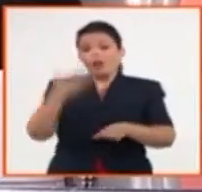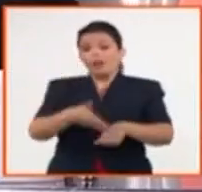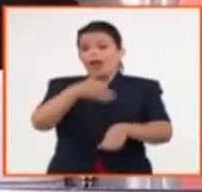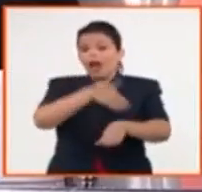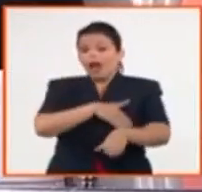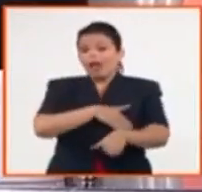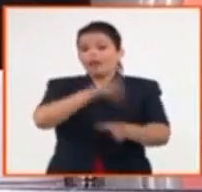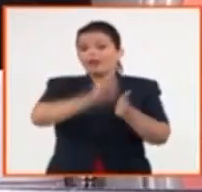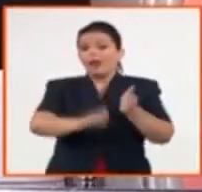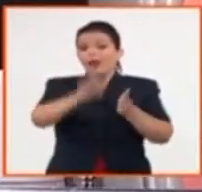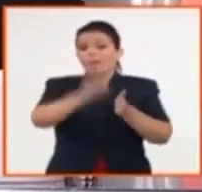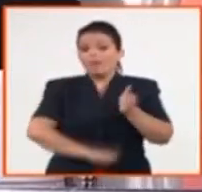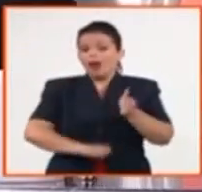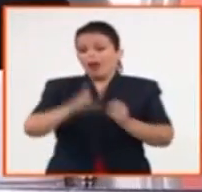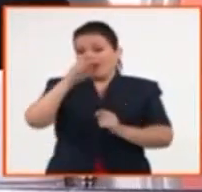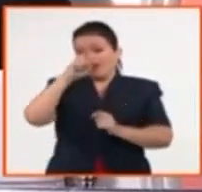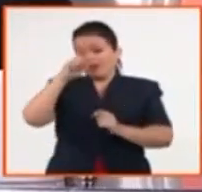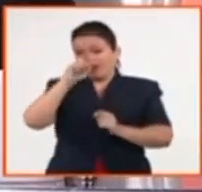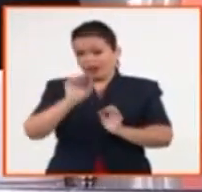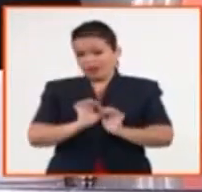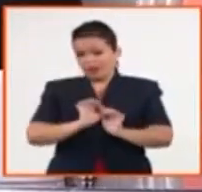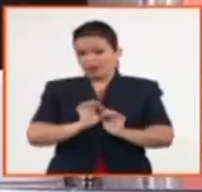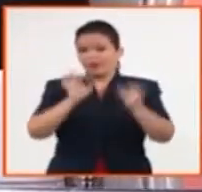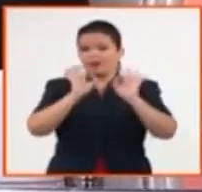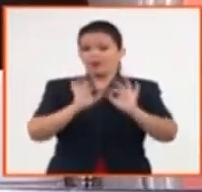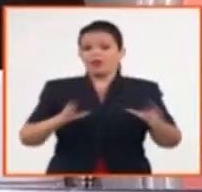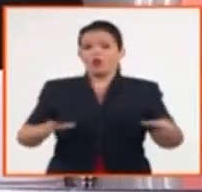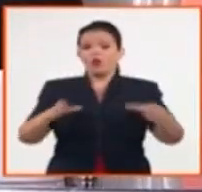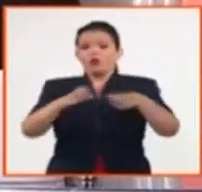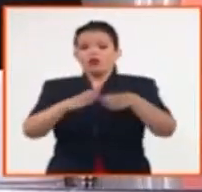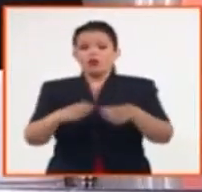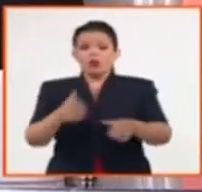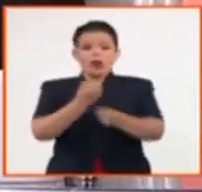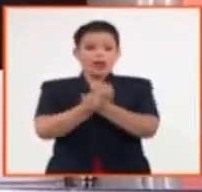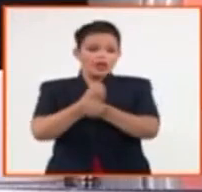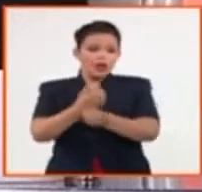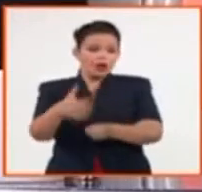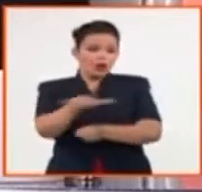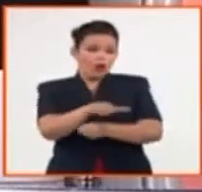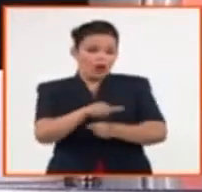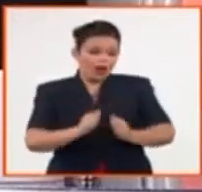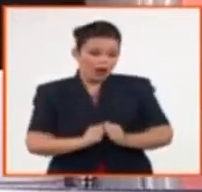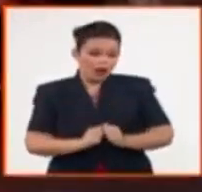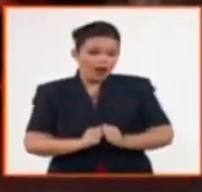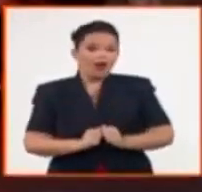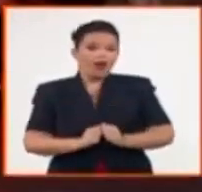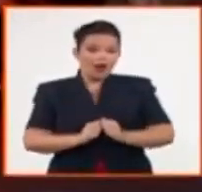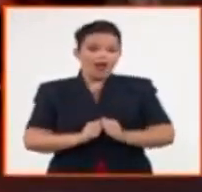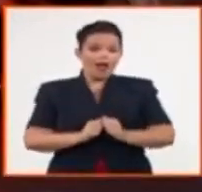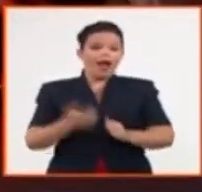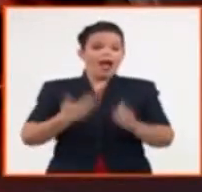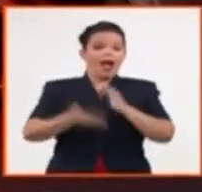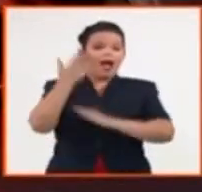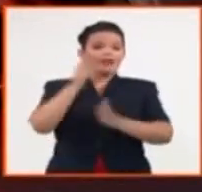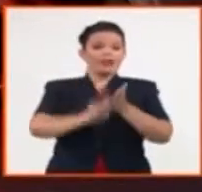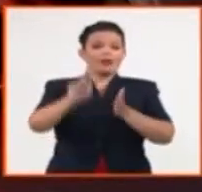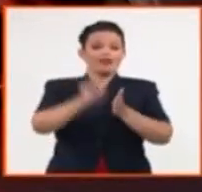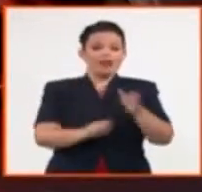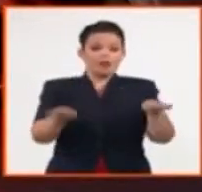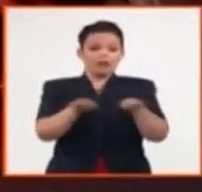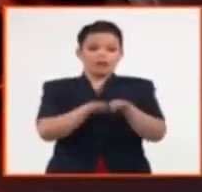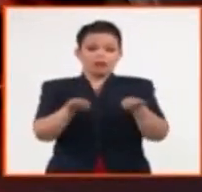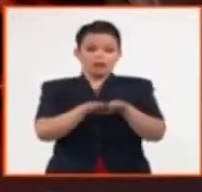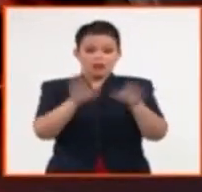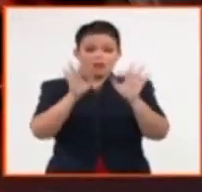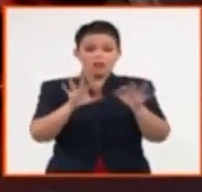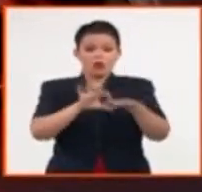por grupos etarios, la vacunación, y al mismo tiempo hacerlo coincidir con los grados para no afectar la reanudación del curso. Sexto estaba previsto en esta primera etapa, pero quinto, eso